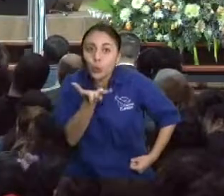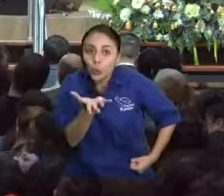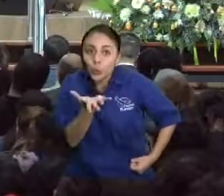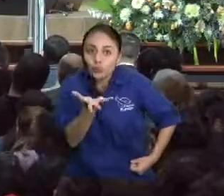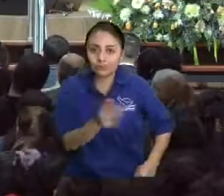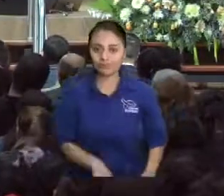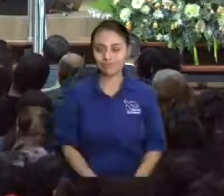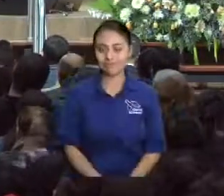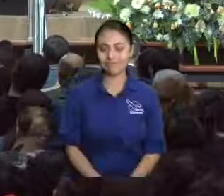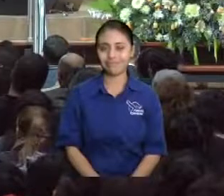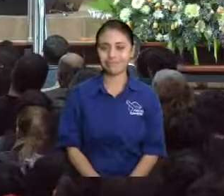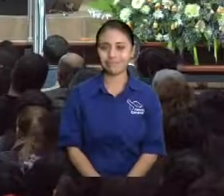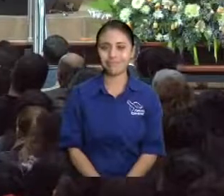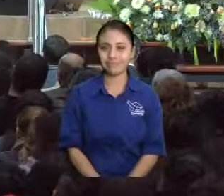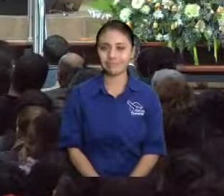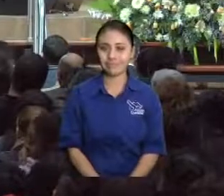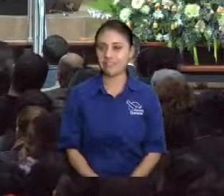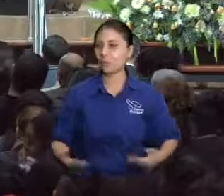tenía.